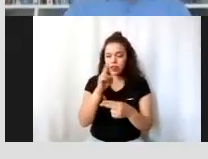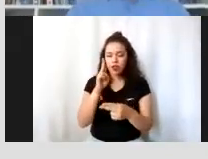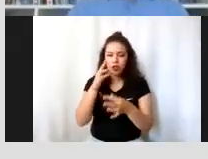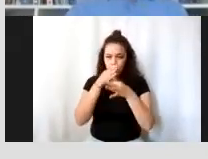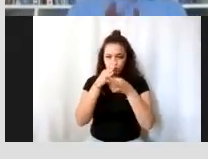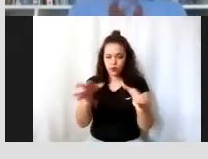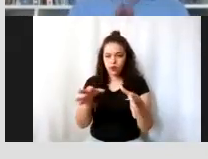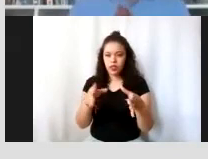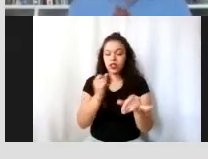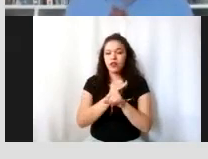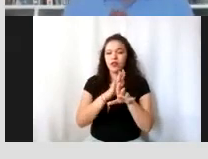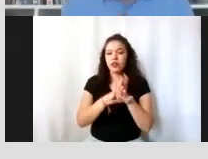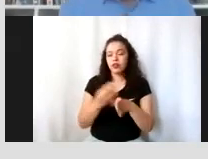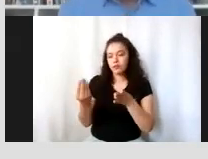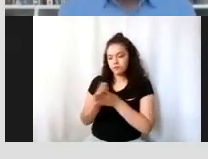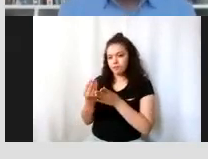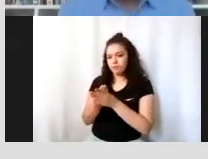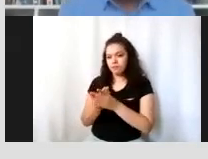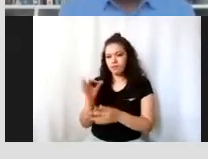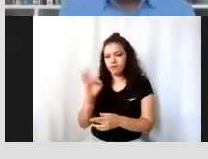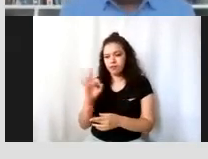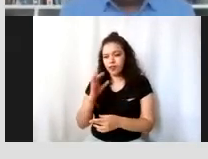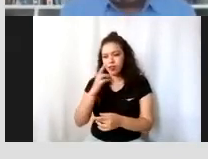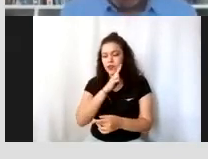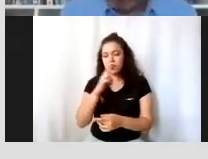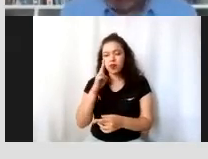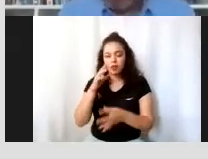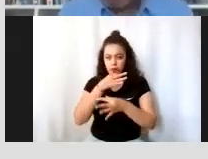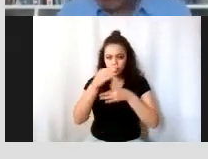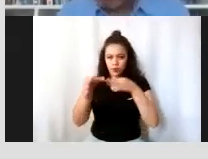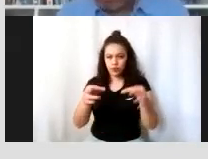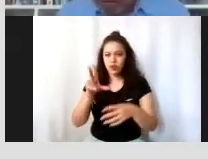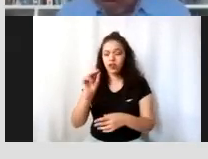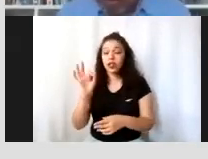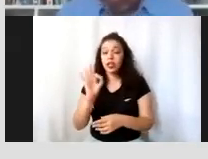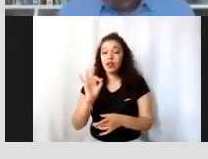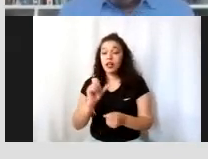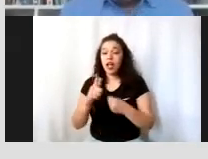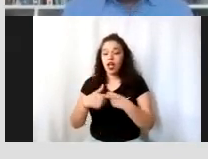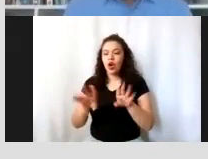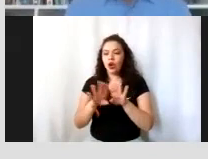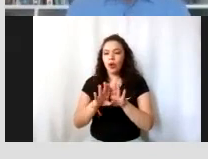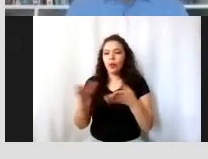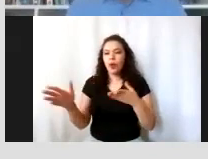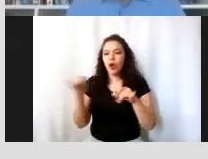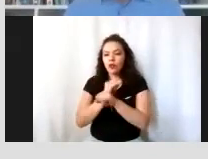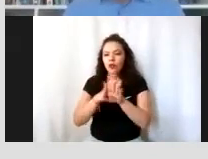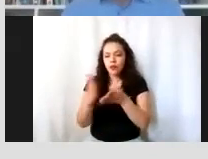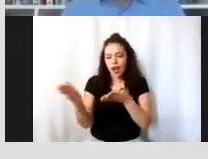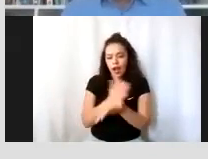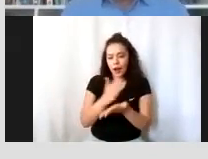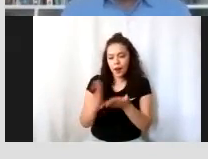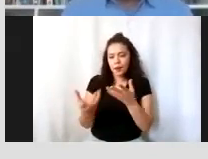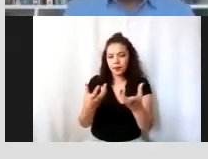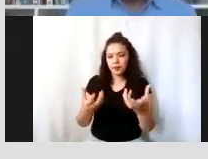datos personales quizás no lo podríamos considerar como noticias. Solamente cuando sean desagregados. Ayer señalábamos que los